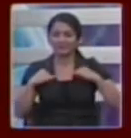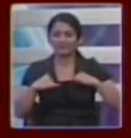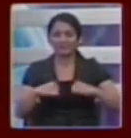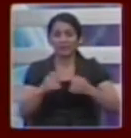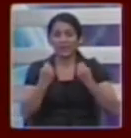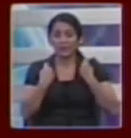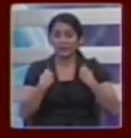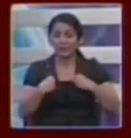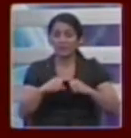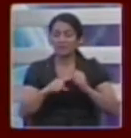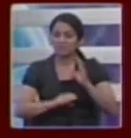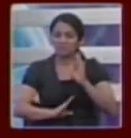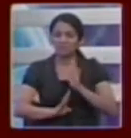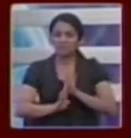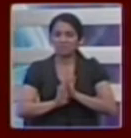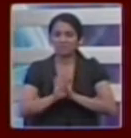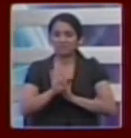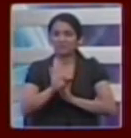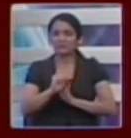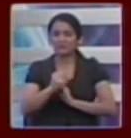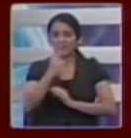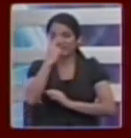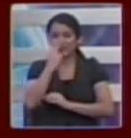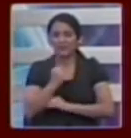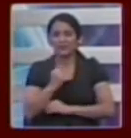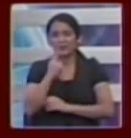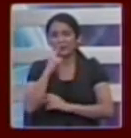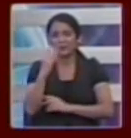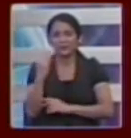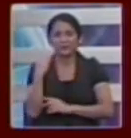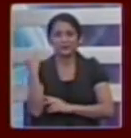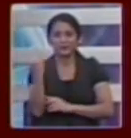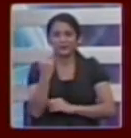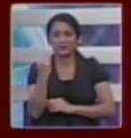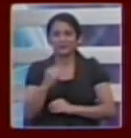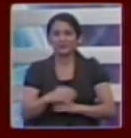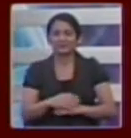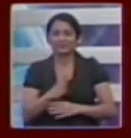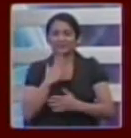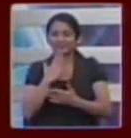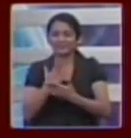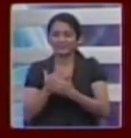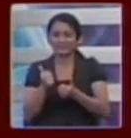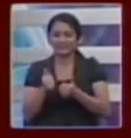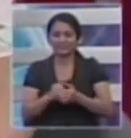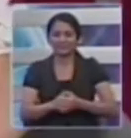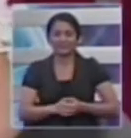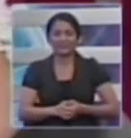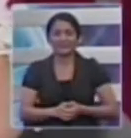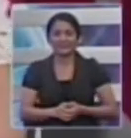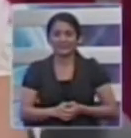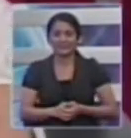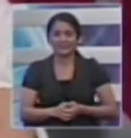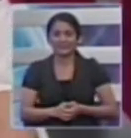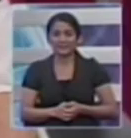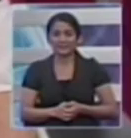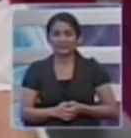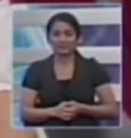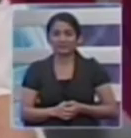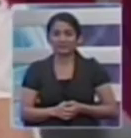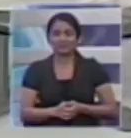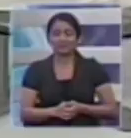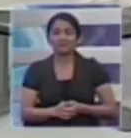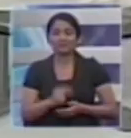esos buenos logros en el Hotel Oro Verde de Cuenca. Que esté muy bien. Muchas gracias. Siempre bienvenido. Amigos televidentes, los invitamos a